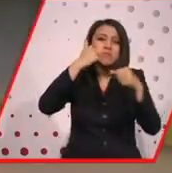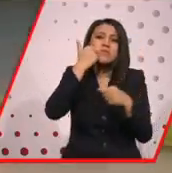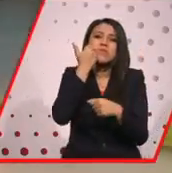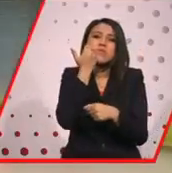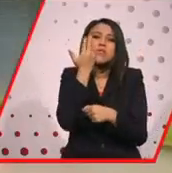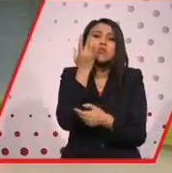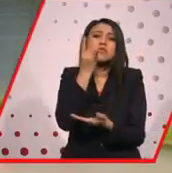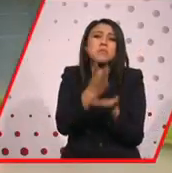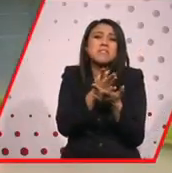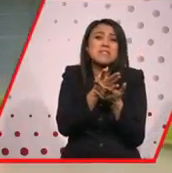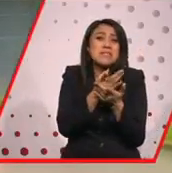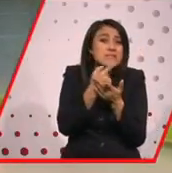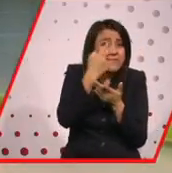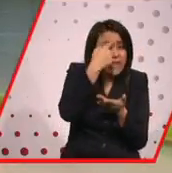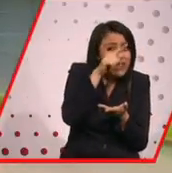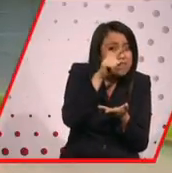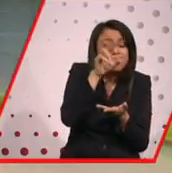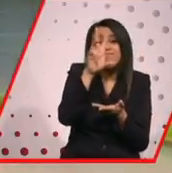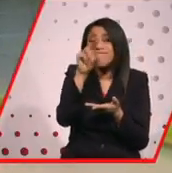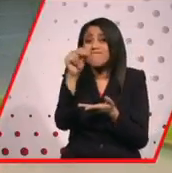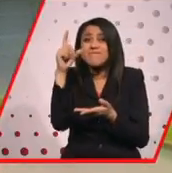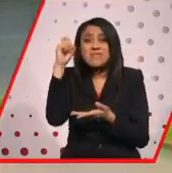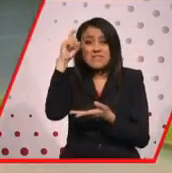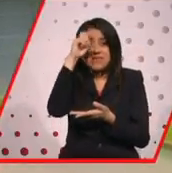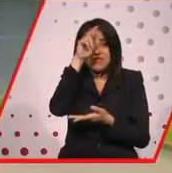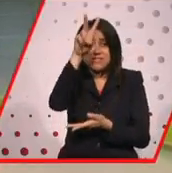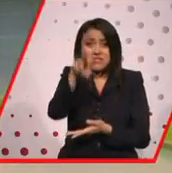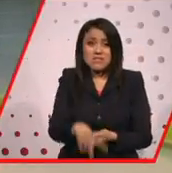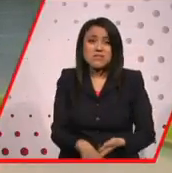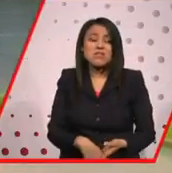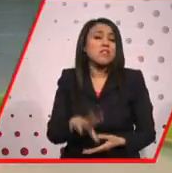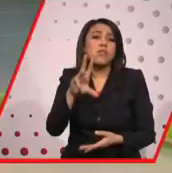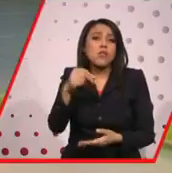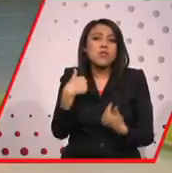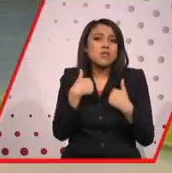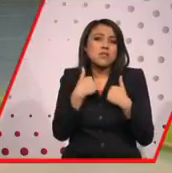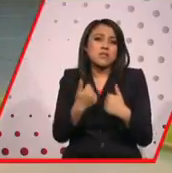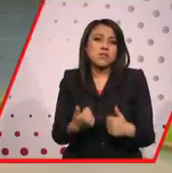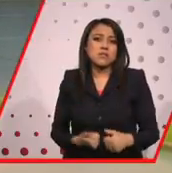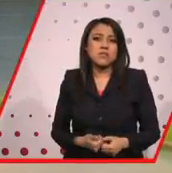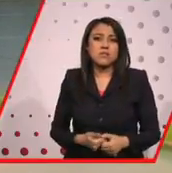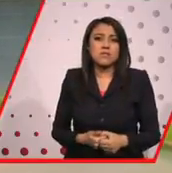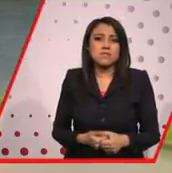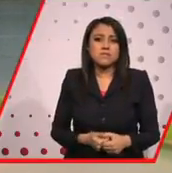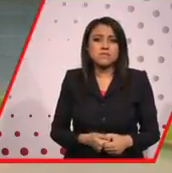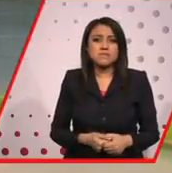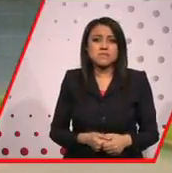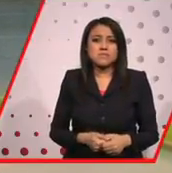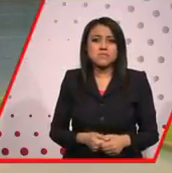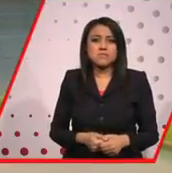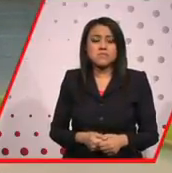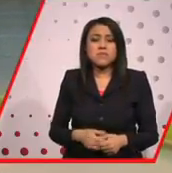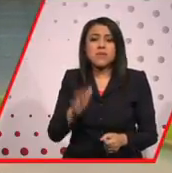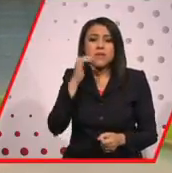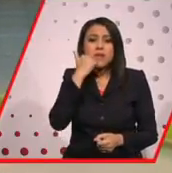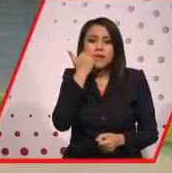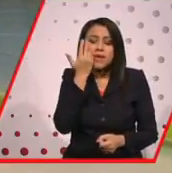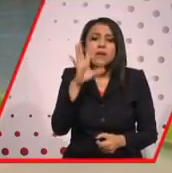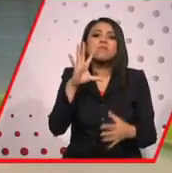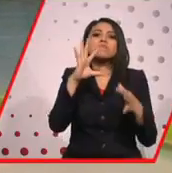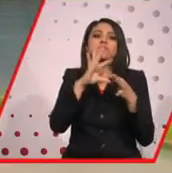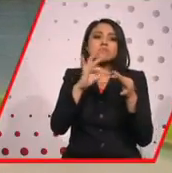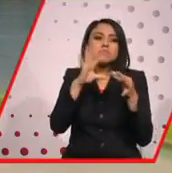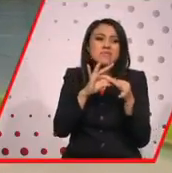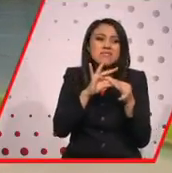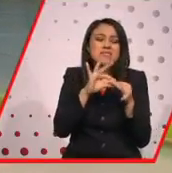a veces no es tan sencillo, ya que no llega a comprender lo que nosotros tratamos de decirle y tenemos que vernos a la